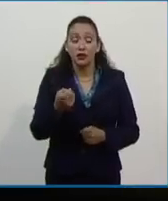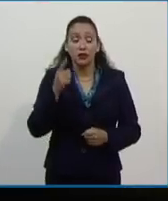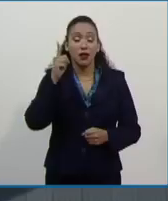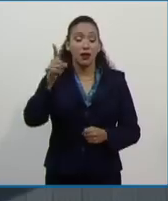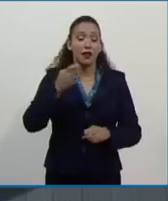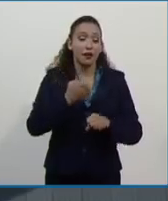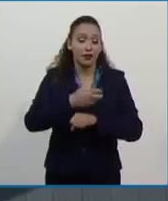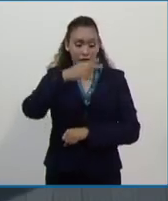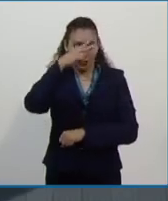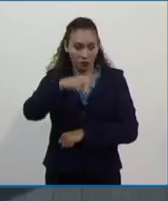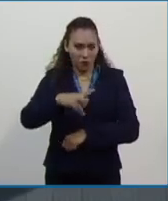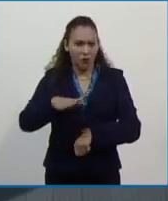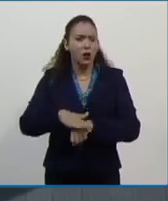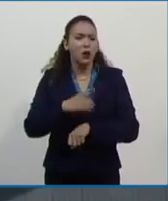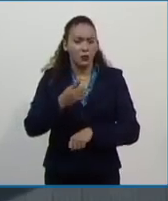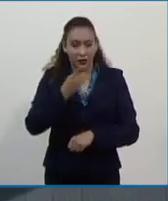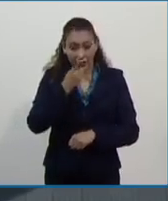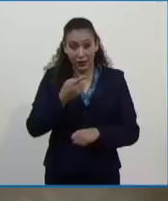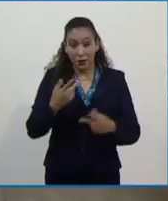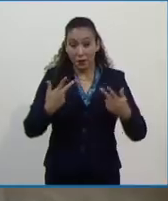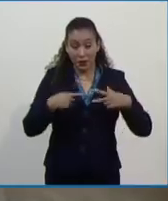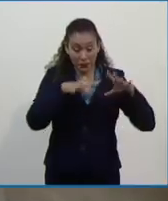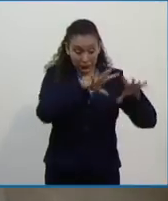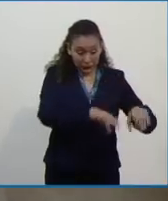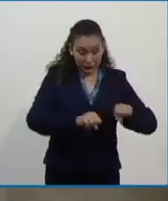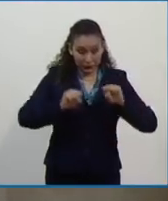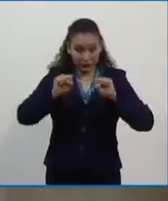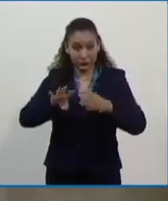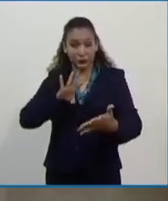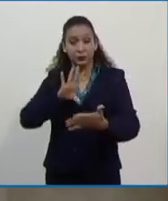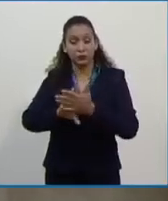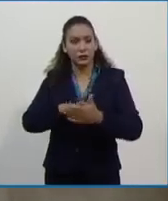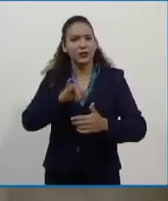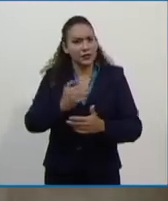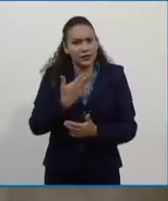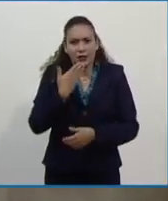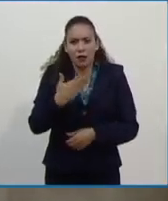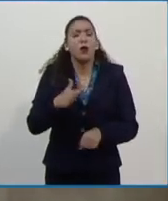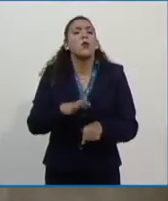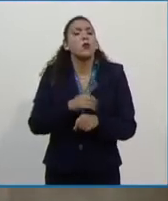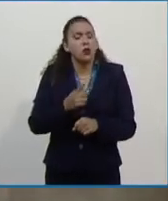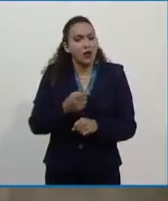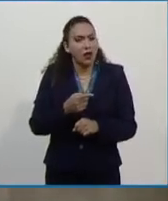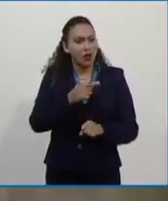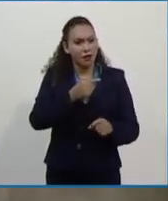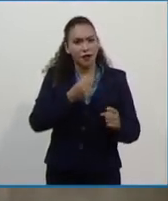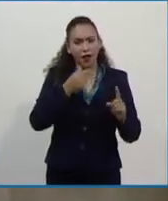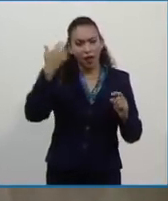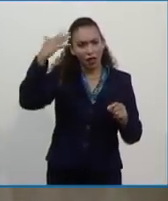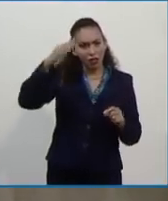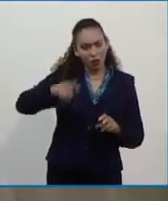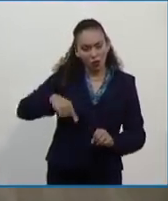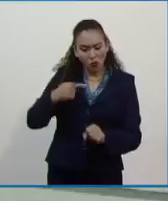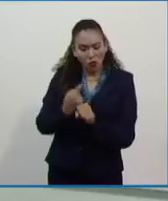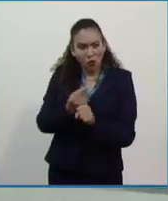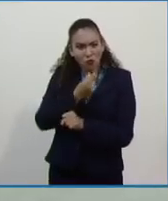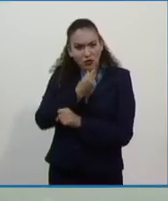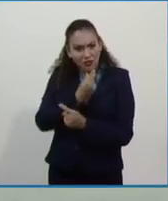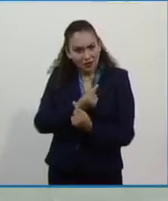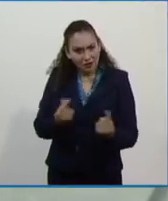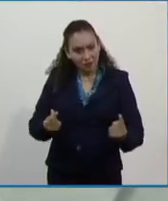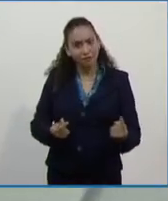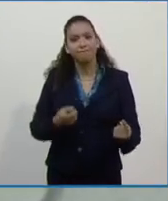México. Explicó que la sanción es proporcional y razonable para la protección de un sector vulnerable de la población, pues tiene como